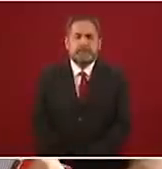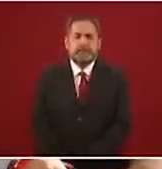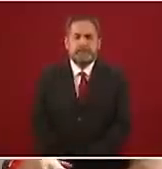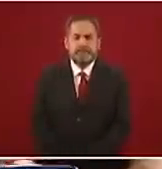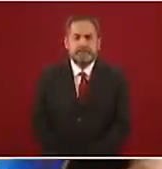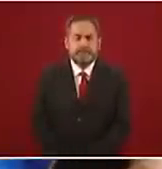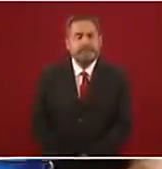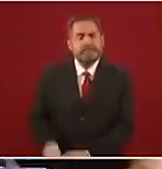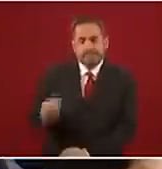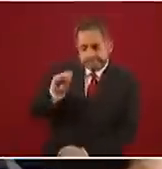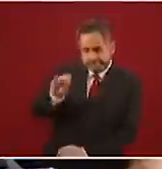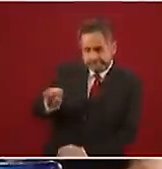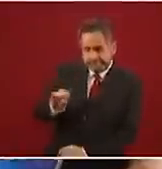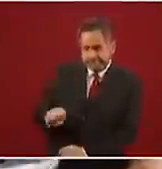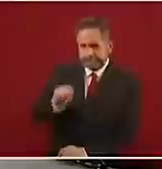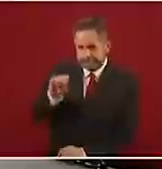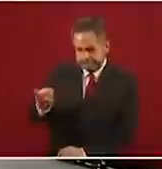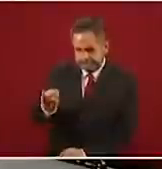sí,